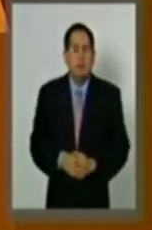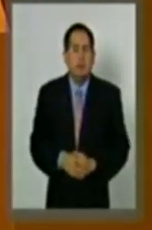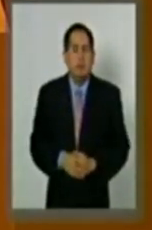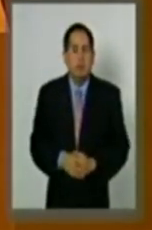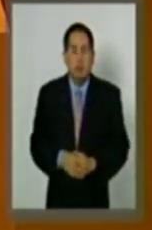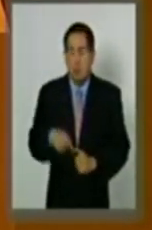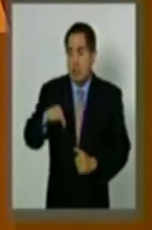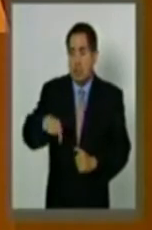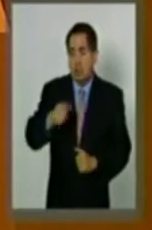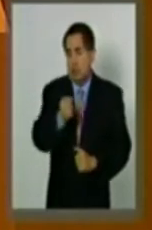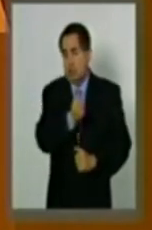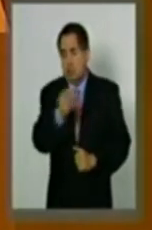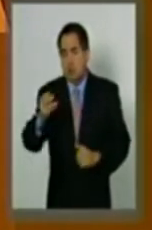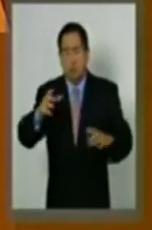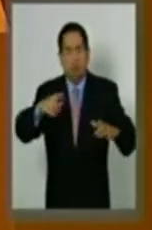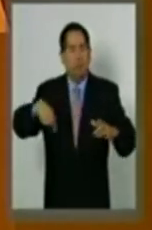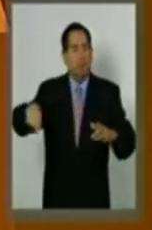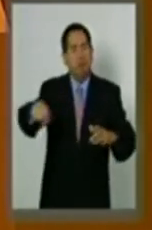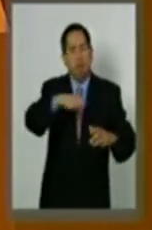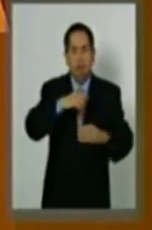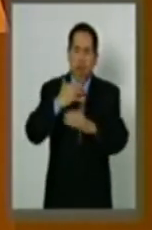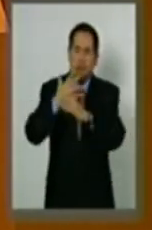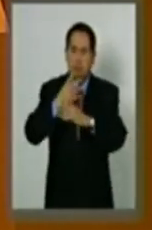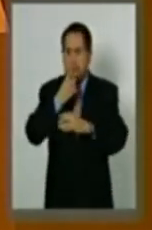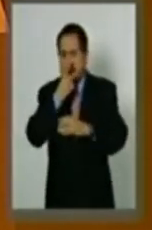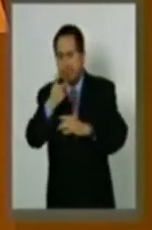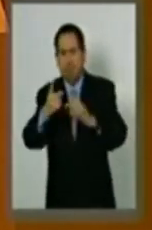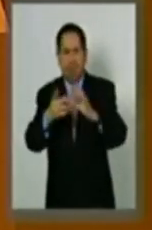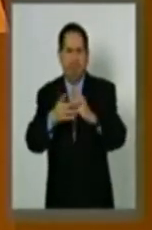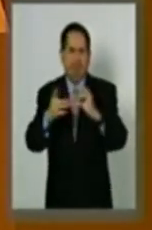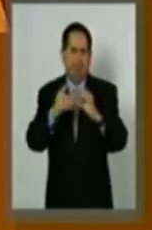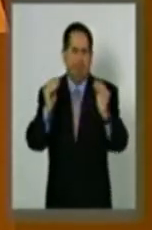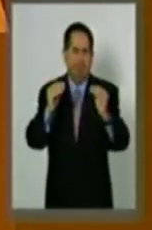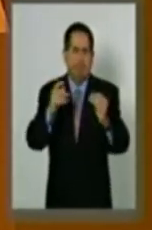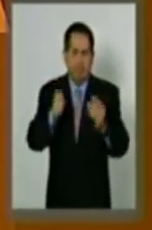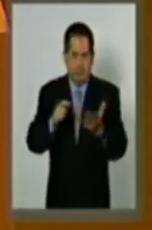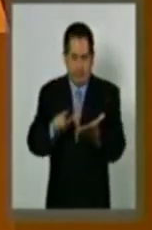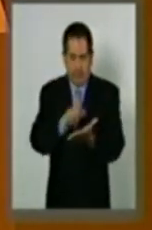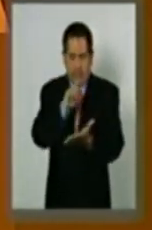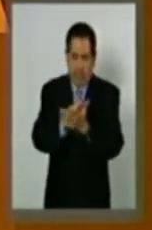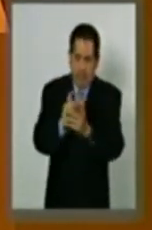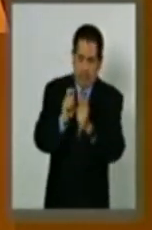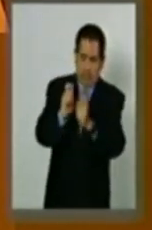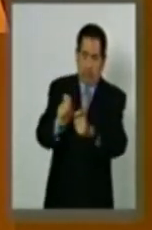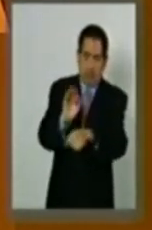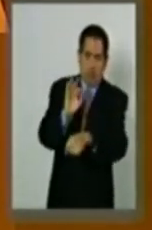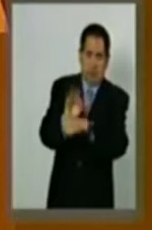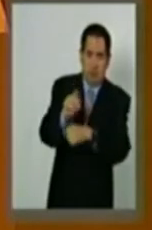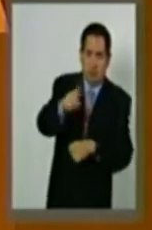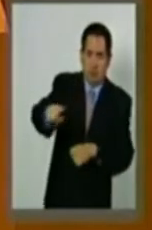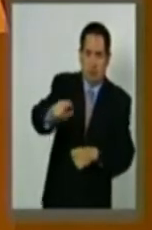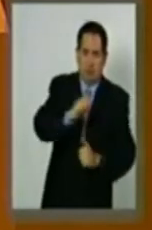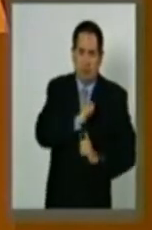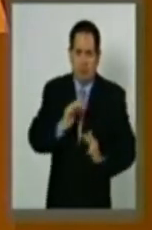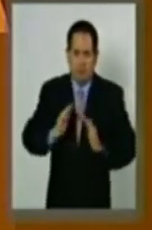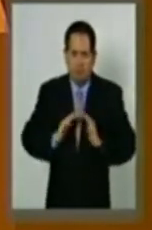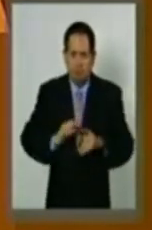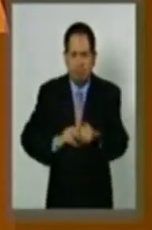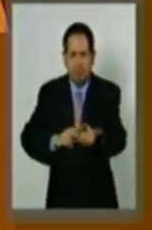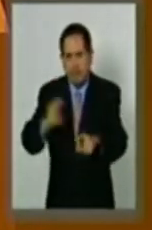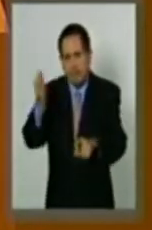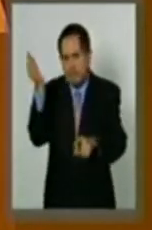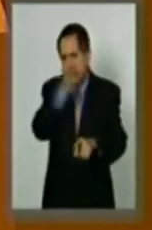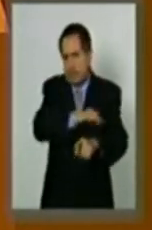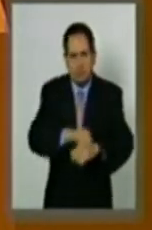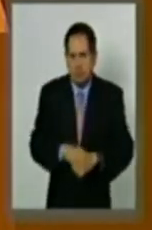Aquí se ha dicho y se ha hablado y se ha debatido que es una ley para las Fuerzas Armadas. Falso. No es